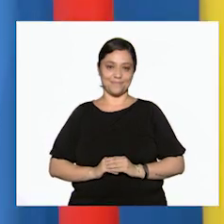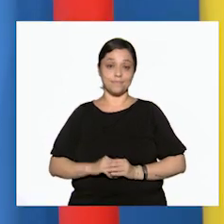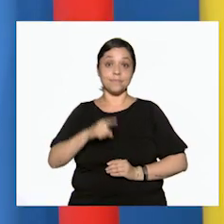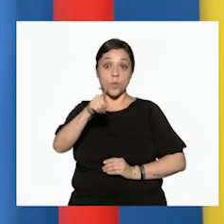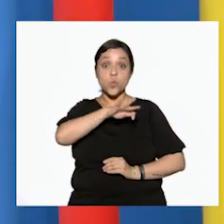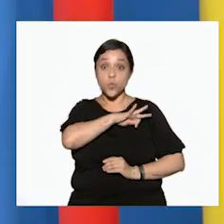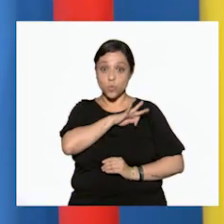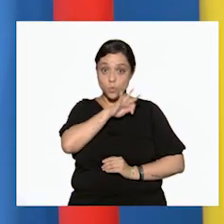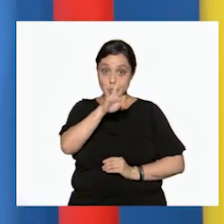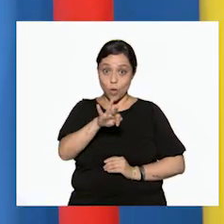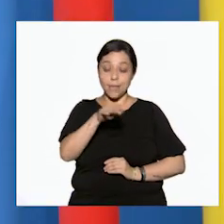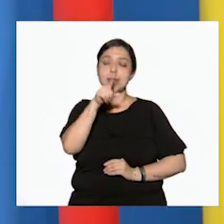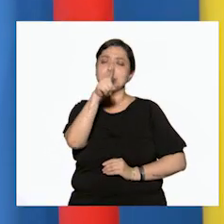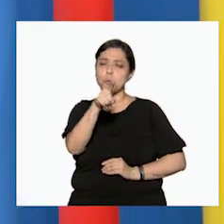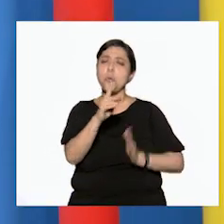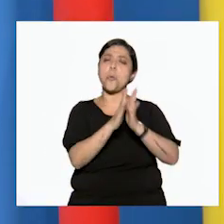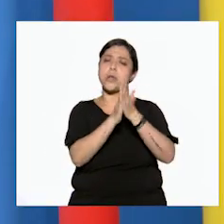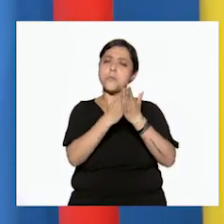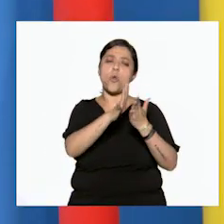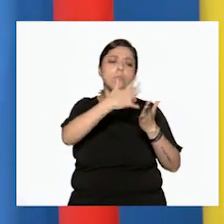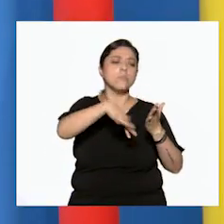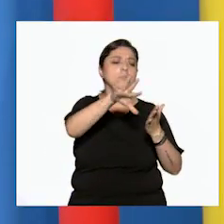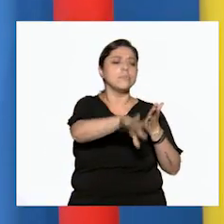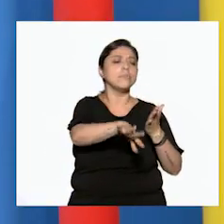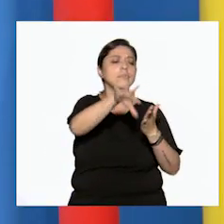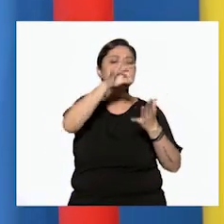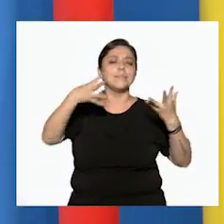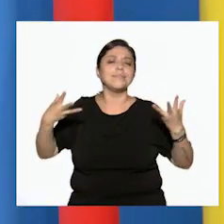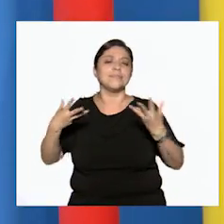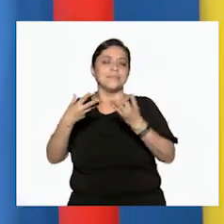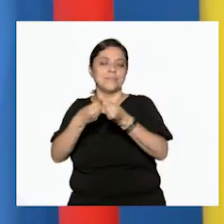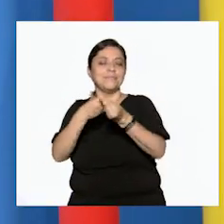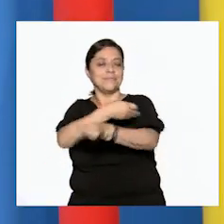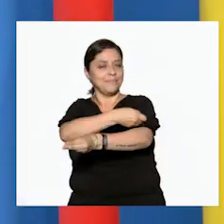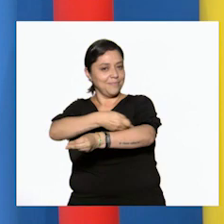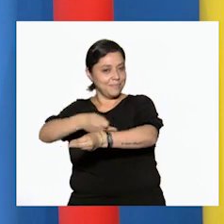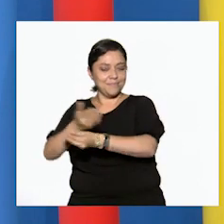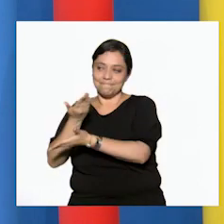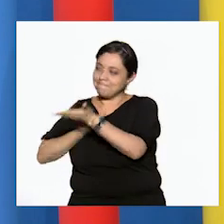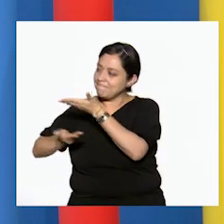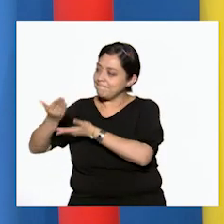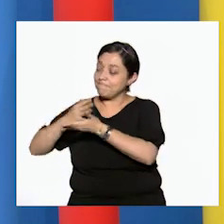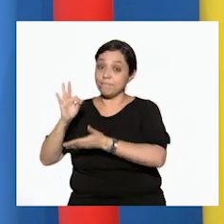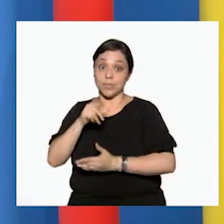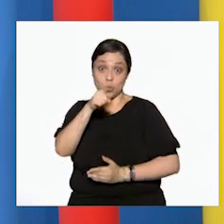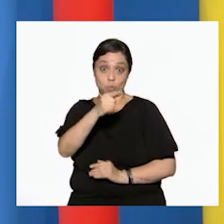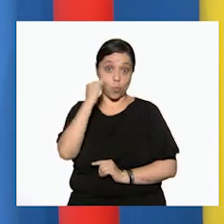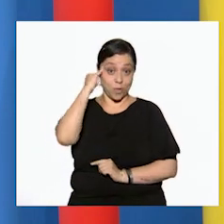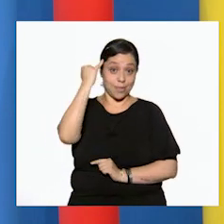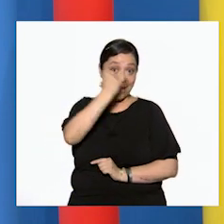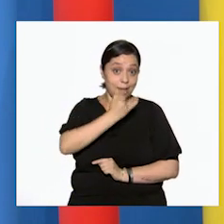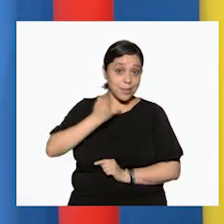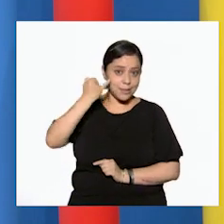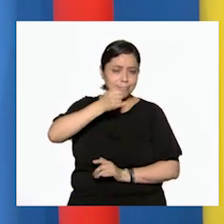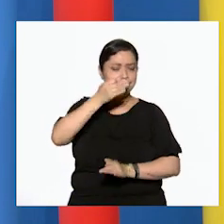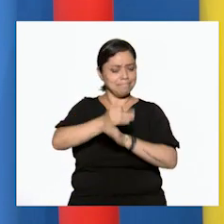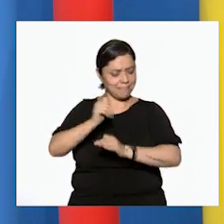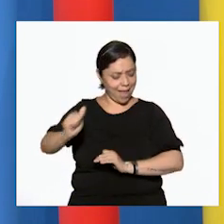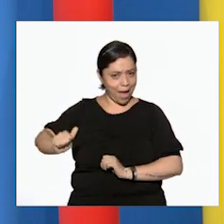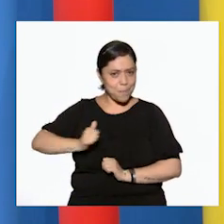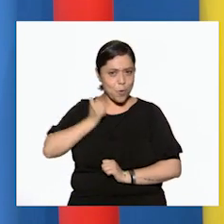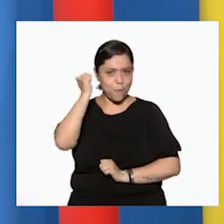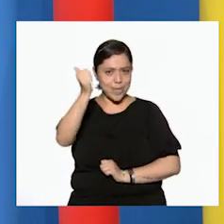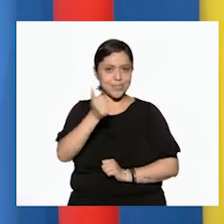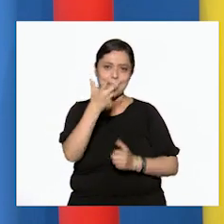Si te es posible, consulta otros libros y comenta el tema de hoy con tu familia. Si tienes la fortuna de hablar una lengua indígena, aprovecha este momento